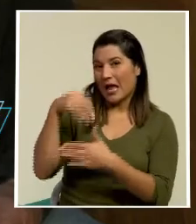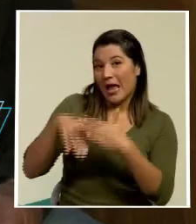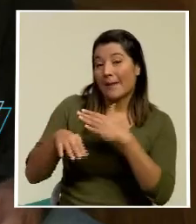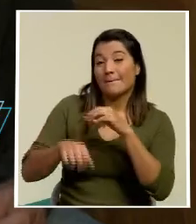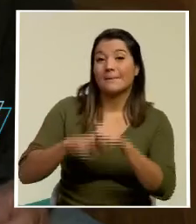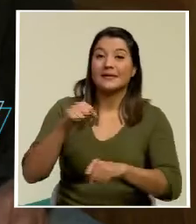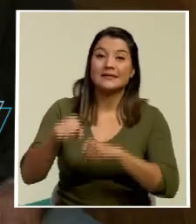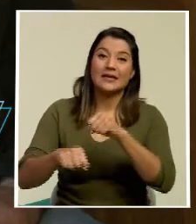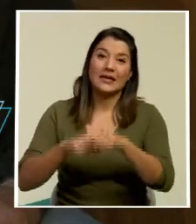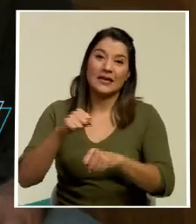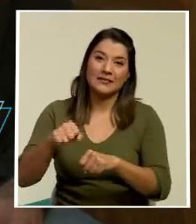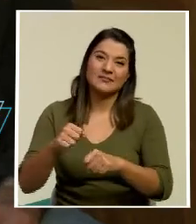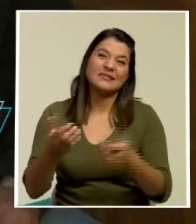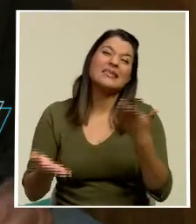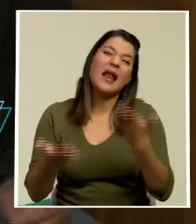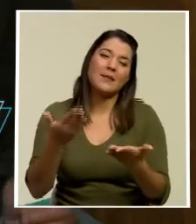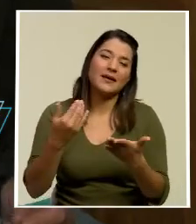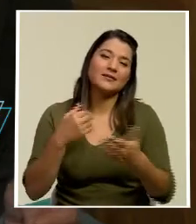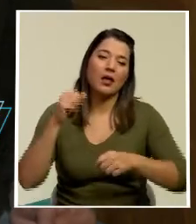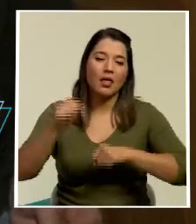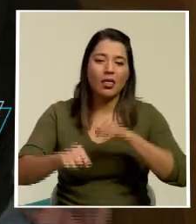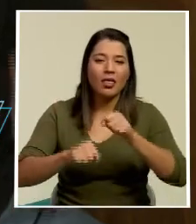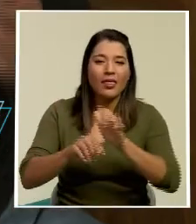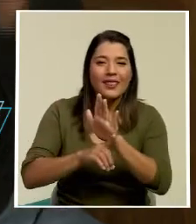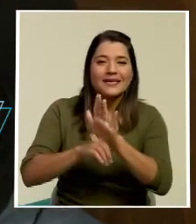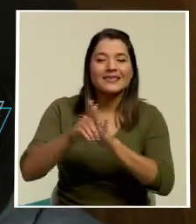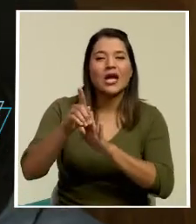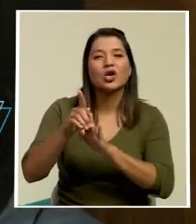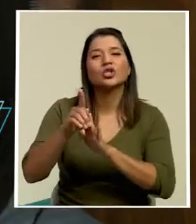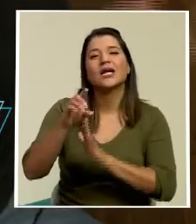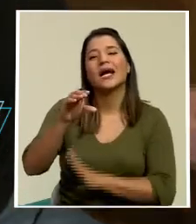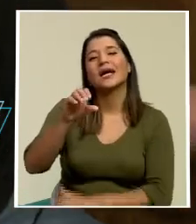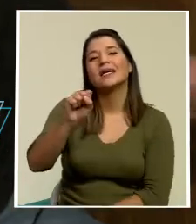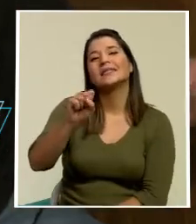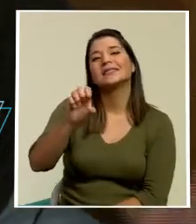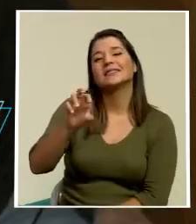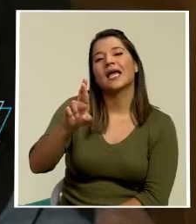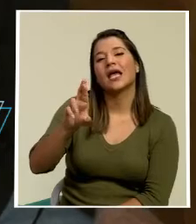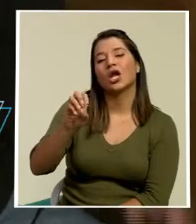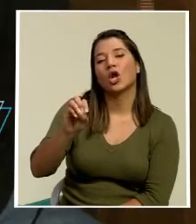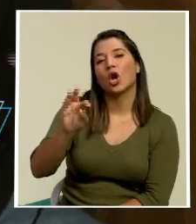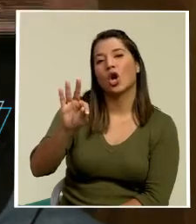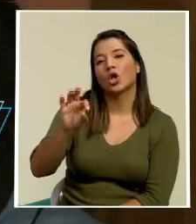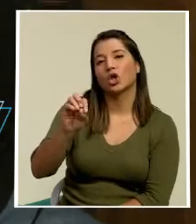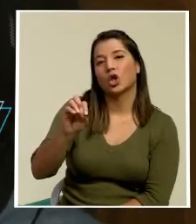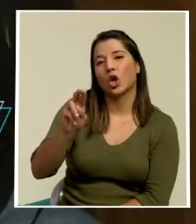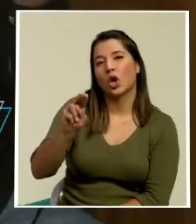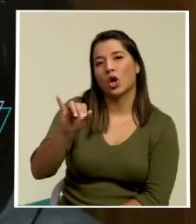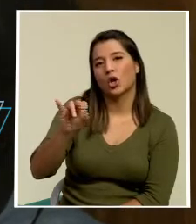la serotonina y todo eso que uno despierta. Pero me vienen casi poemas